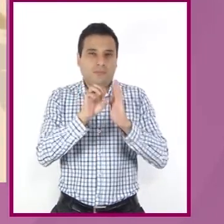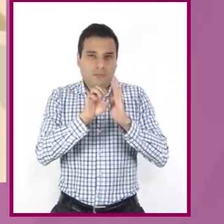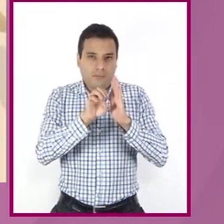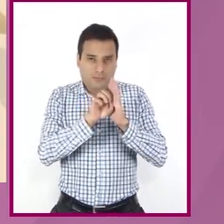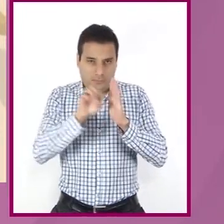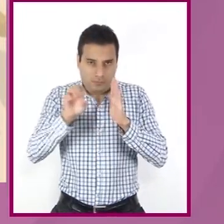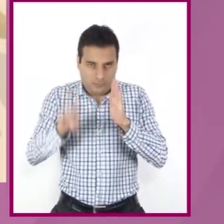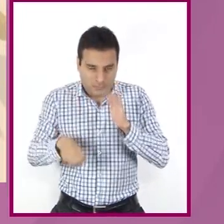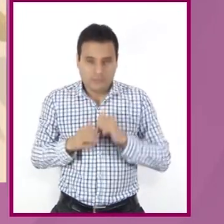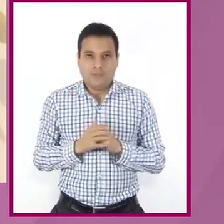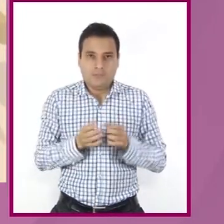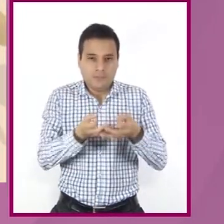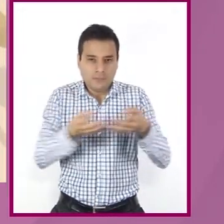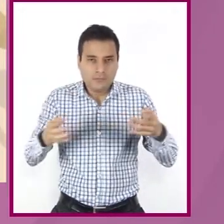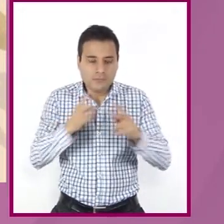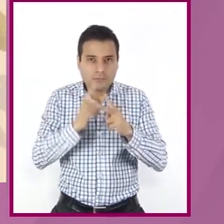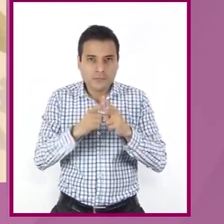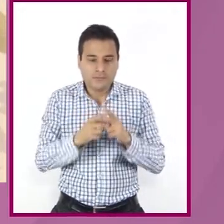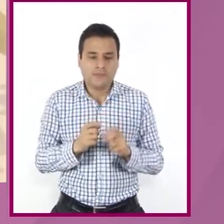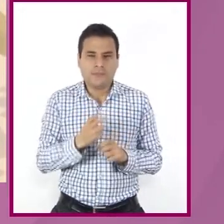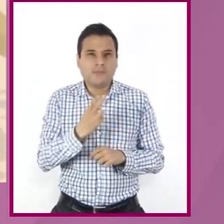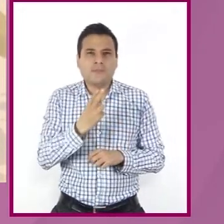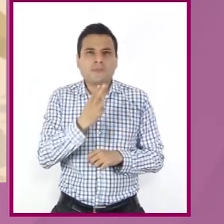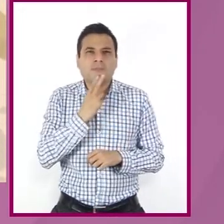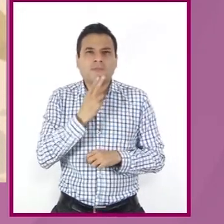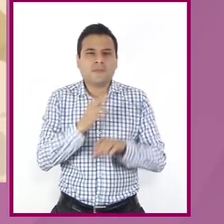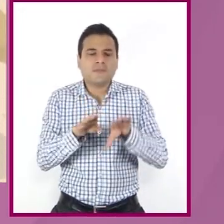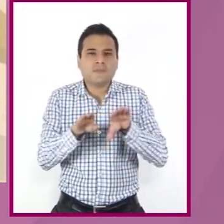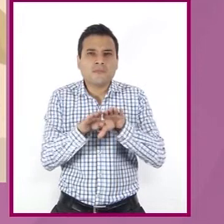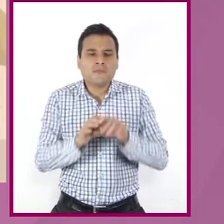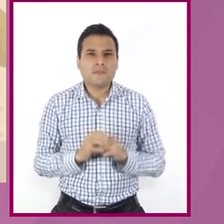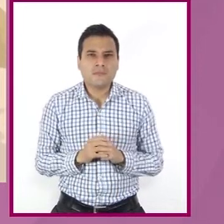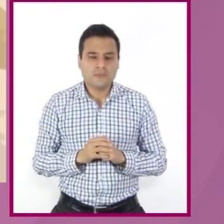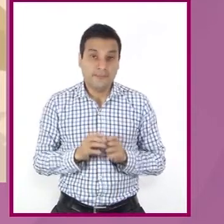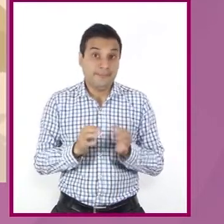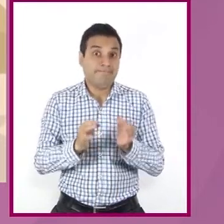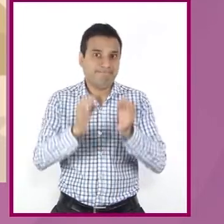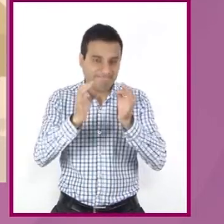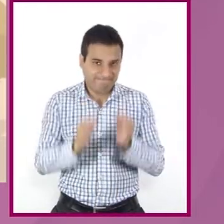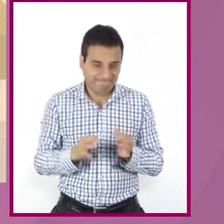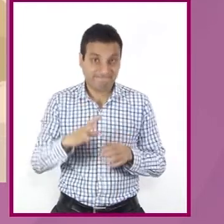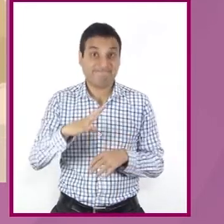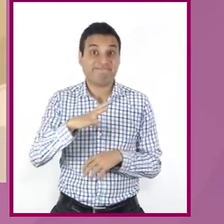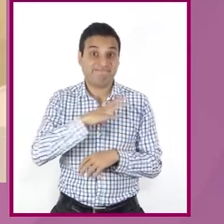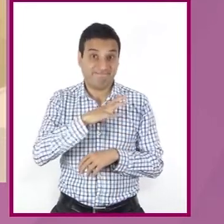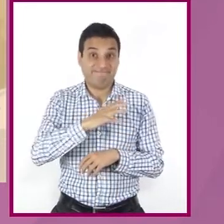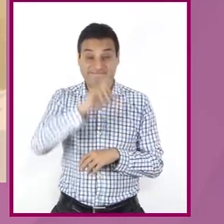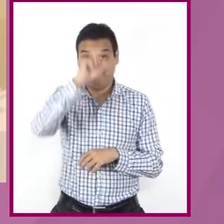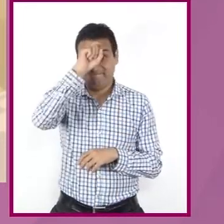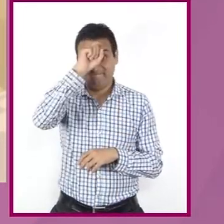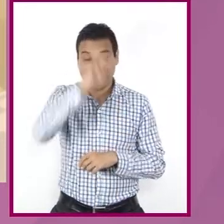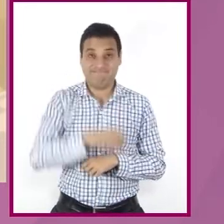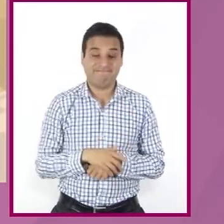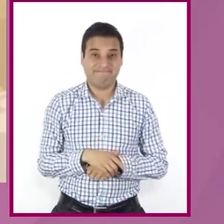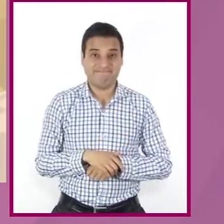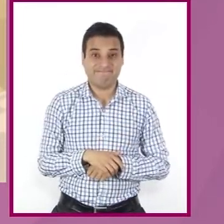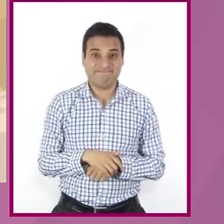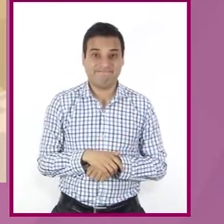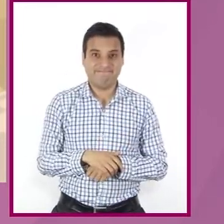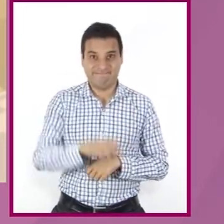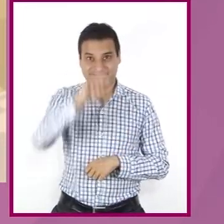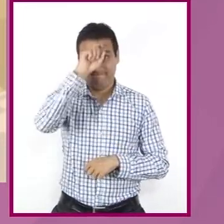una medición de terreno, utilizando medios matemáticos, se encuentra en el Antiguo Egipto. La